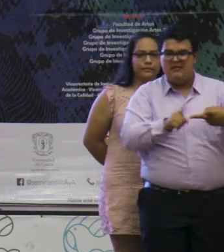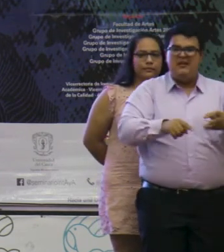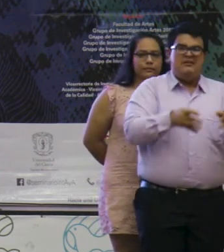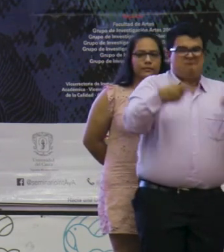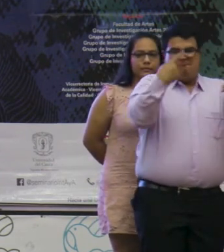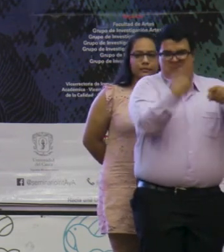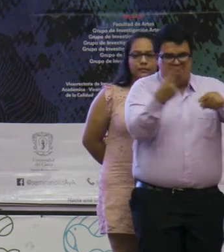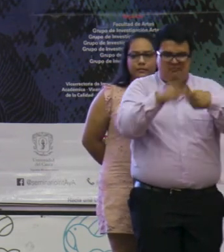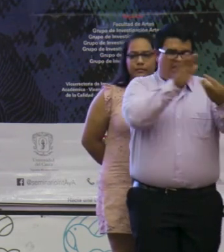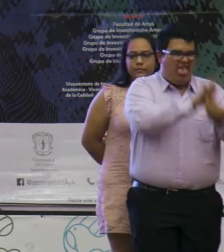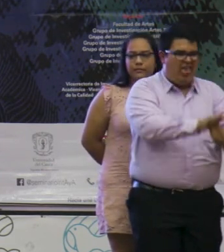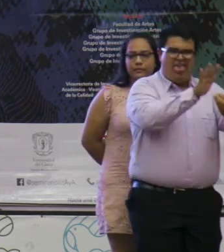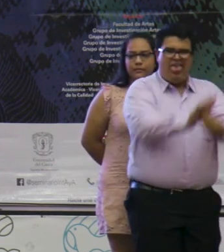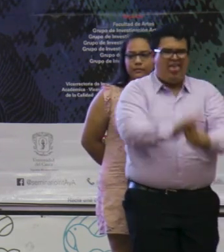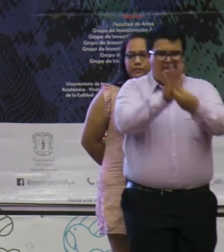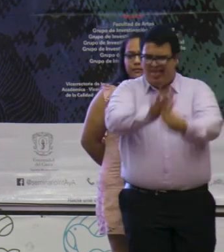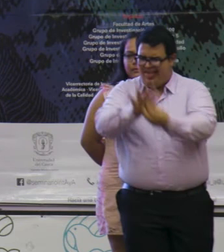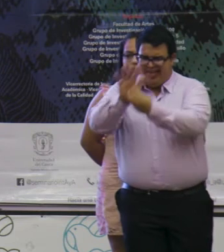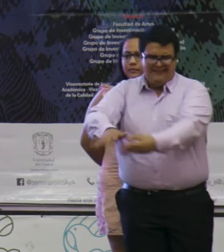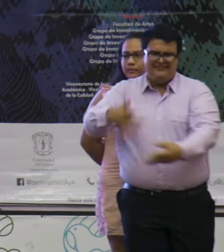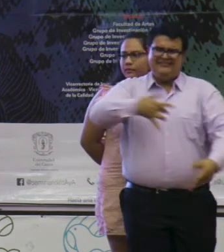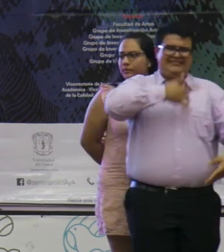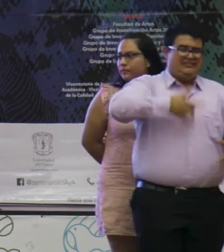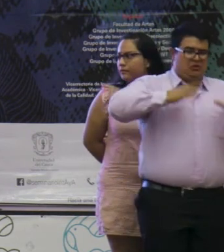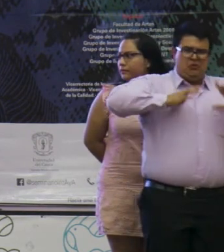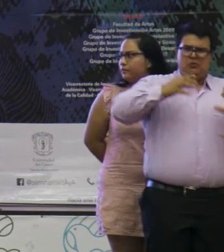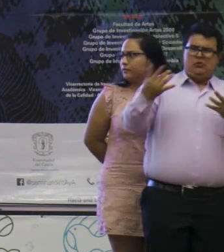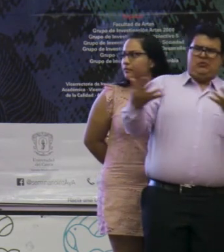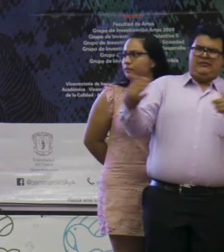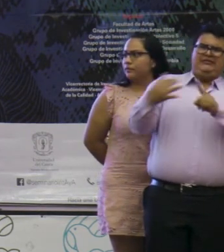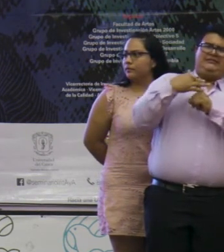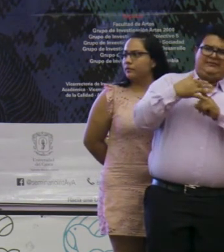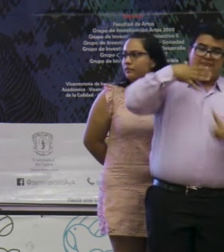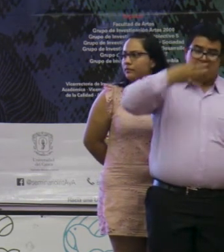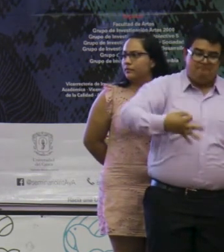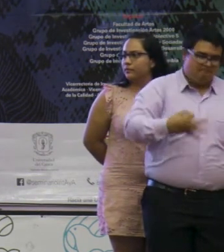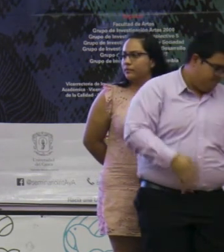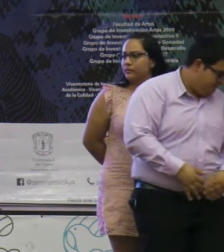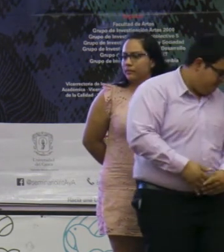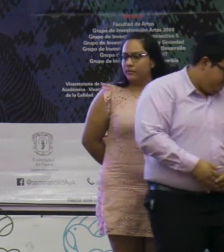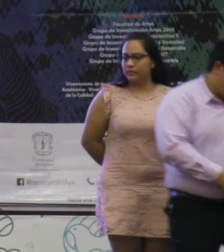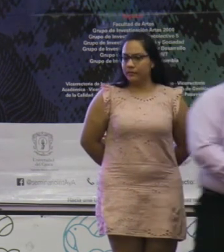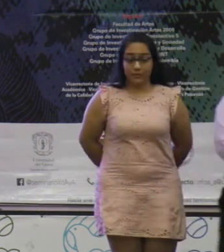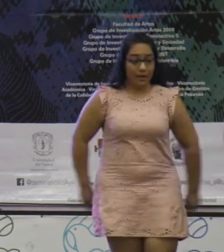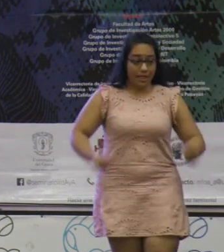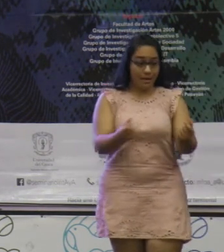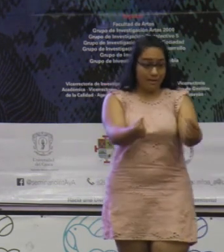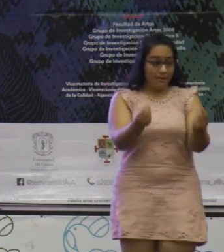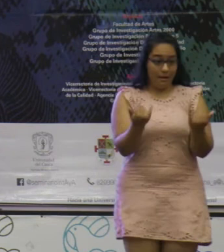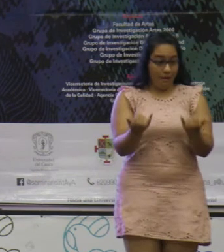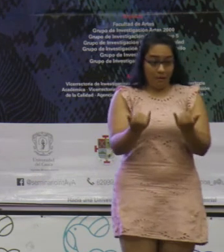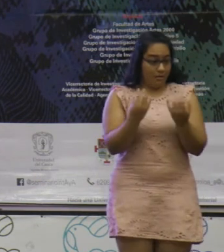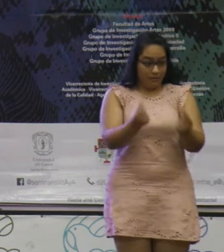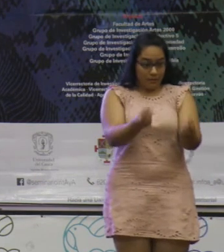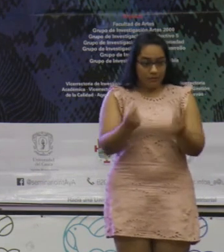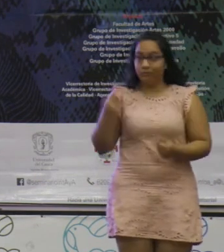etarizada. Tiene una cantidad de manifestaciones a nivel físico que es muy interesante rastrear. Voy a empezar a acelerar. Esto